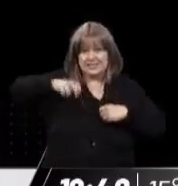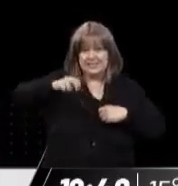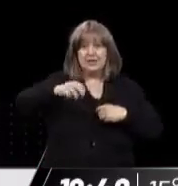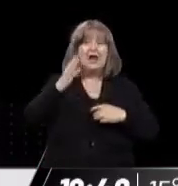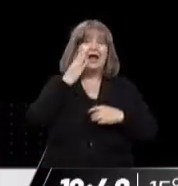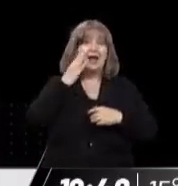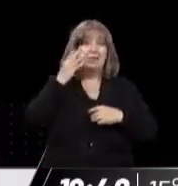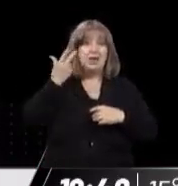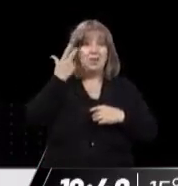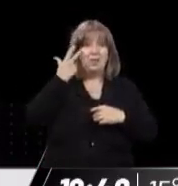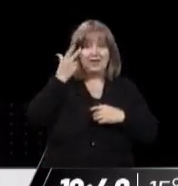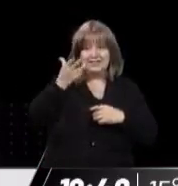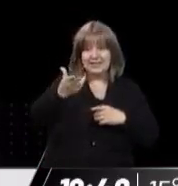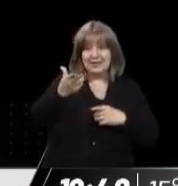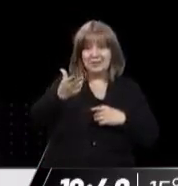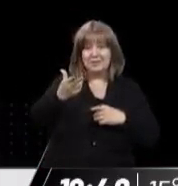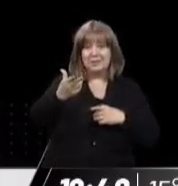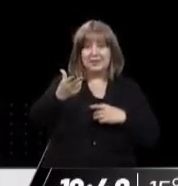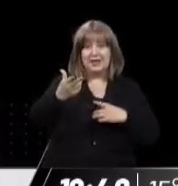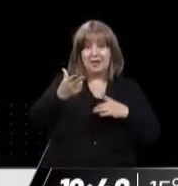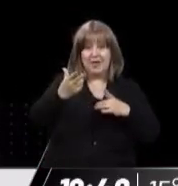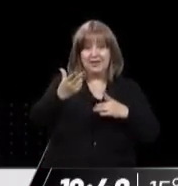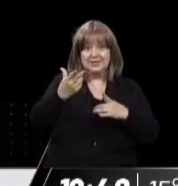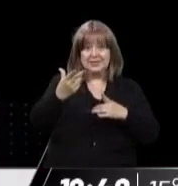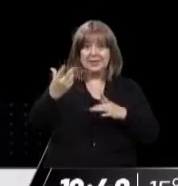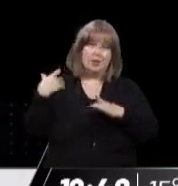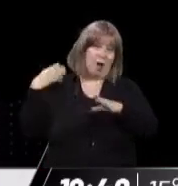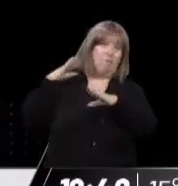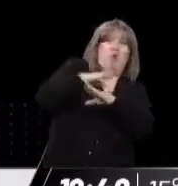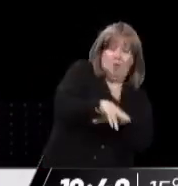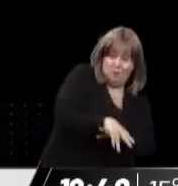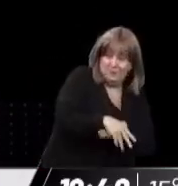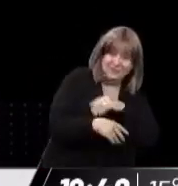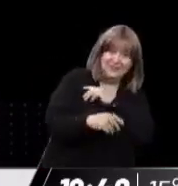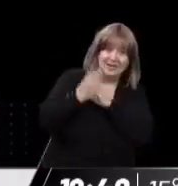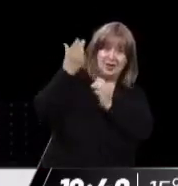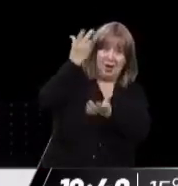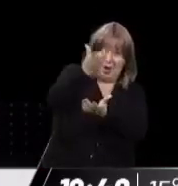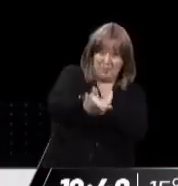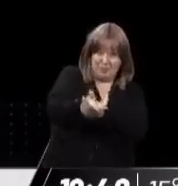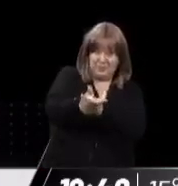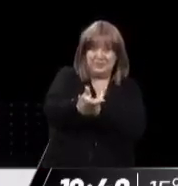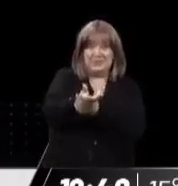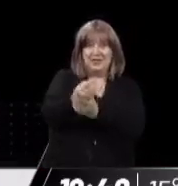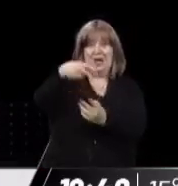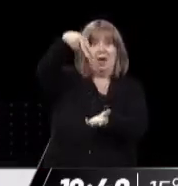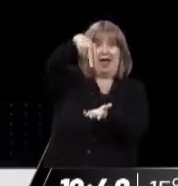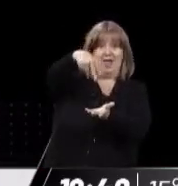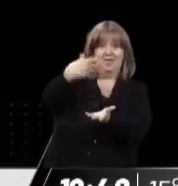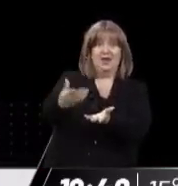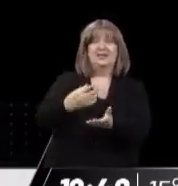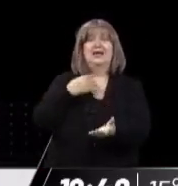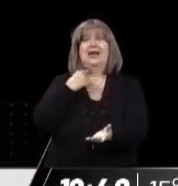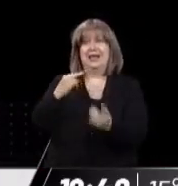Sí. Ahí está Lionel y bueno, ahí lo está claro. ¿A dónde está? Ahí está parado frente a vos. Y ahí